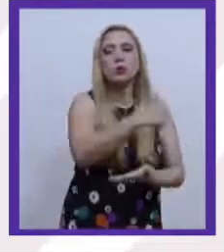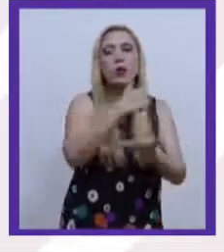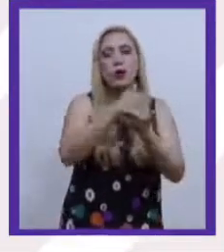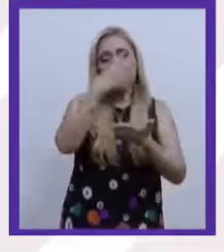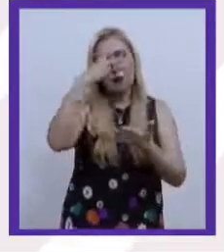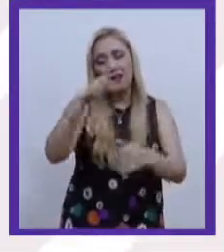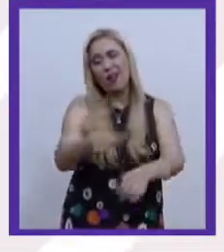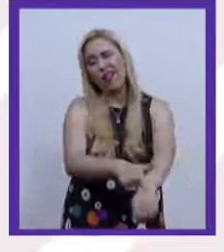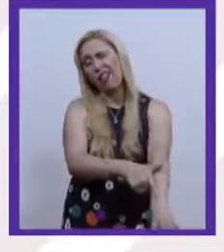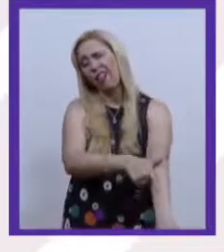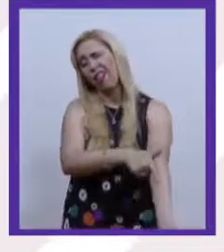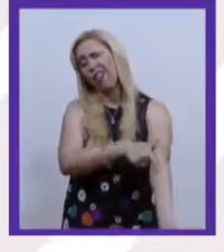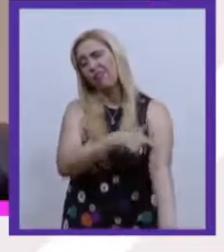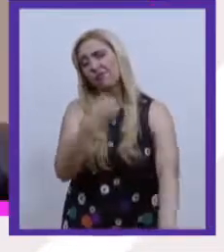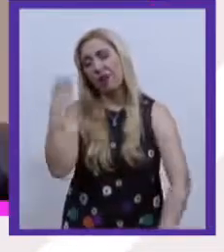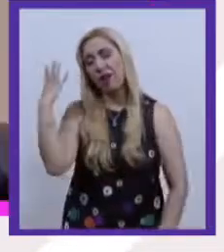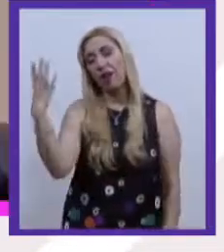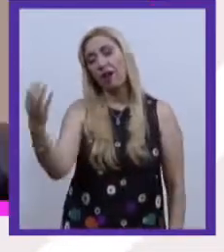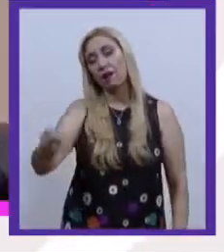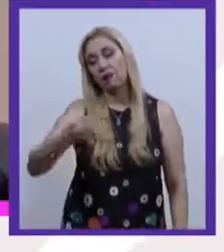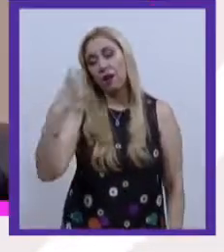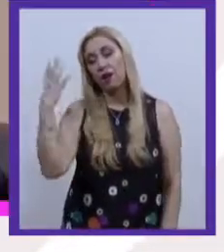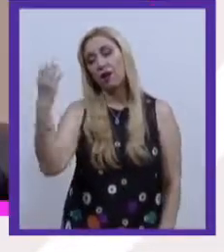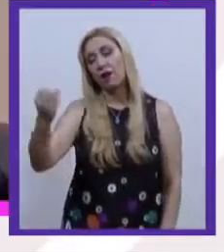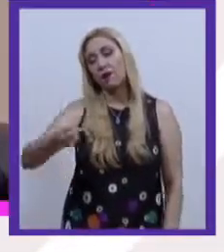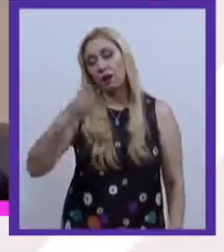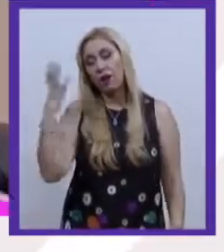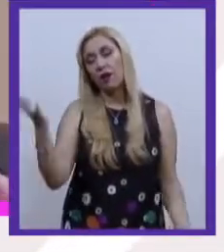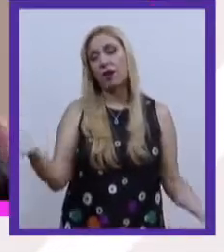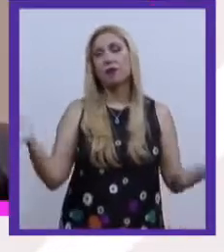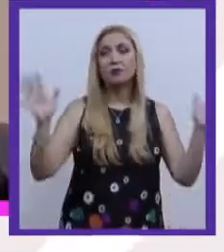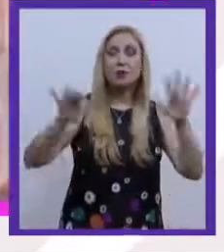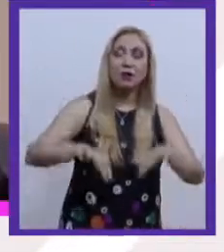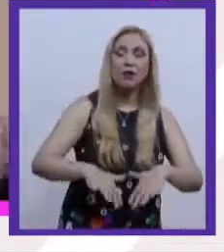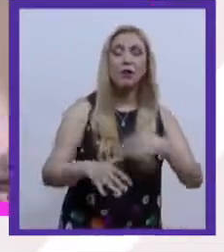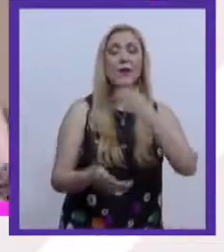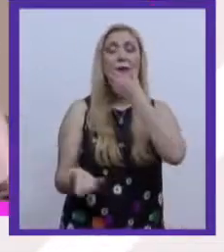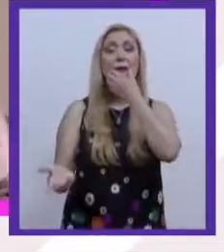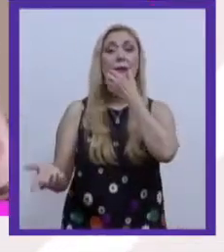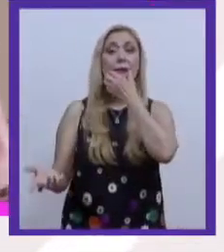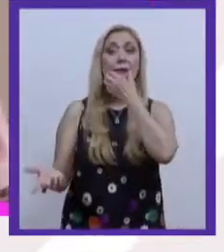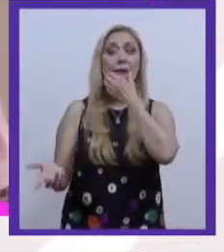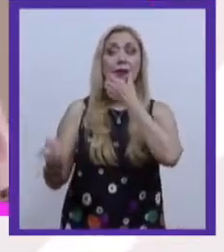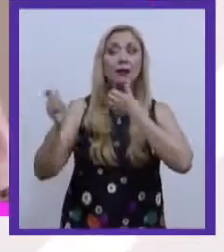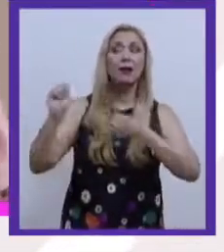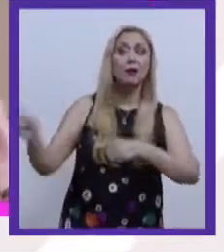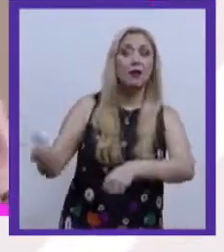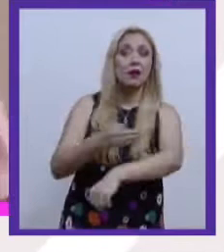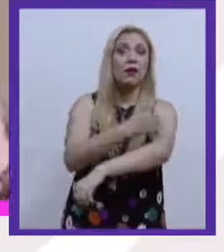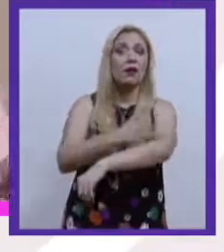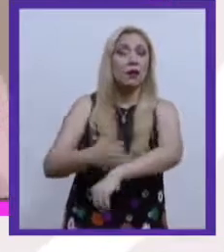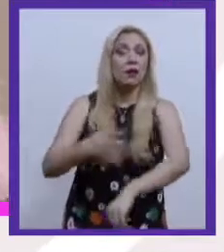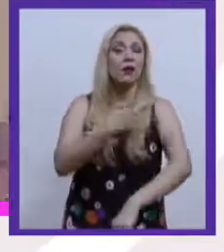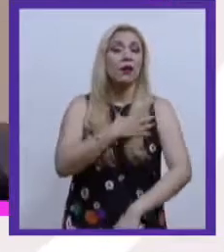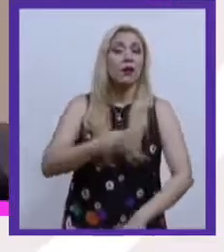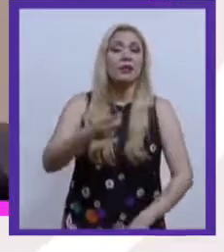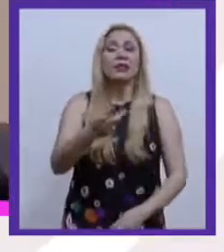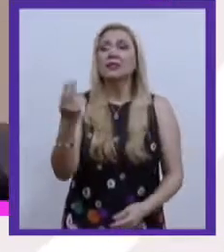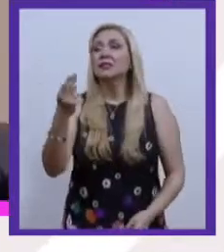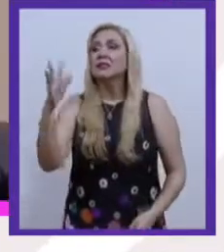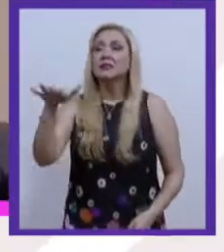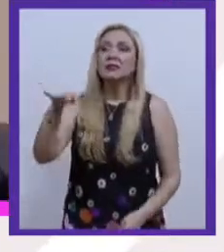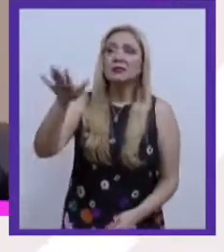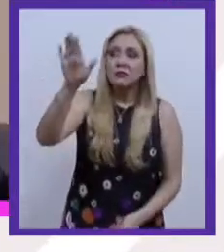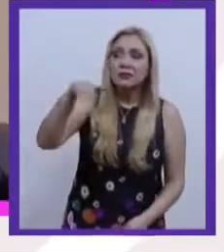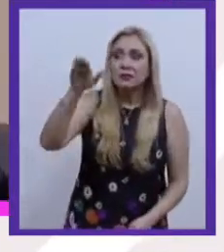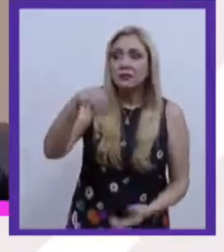se alarga, cuando toman el Congreso. Eso implica solamente para las mujeres el buscar, el